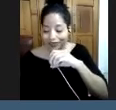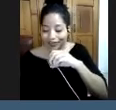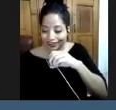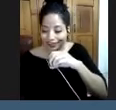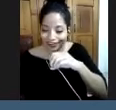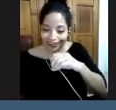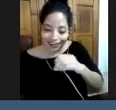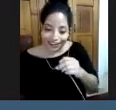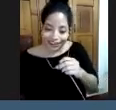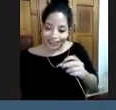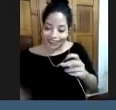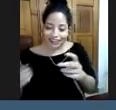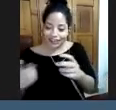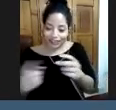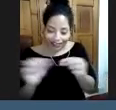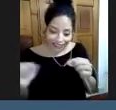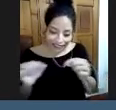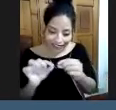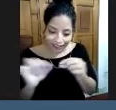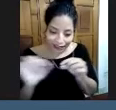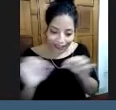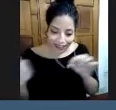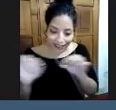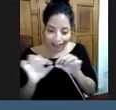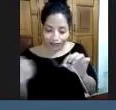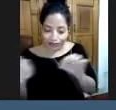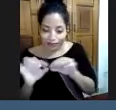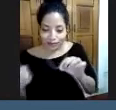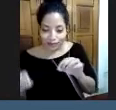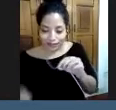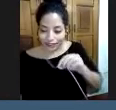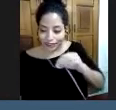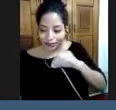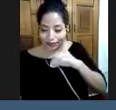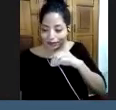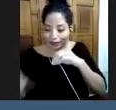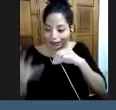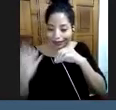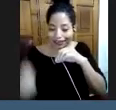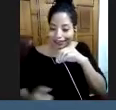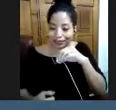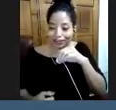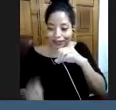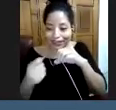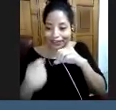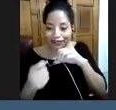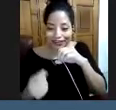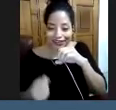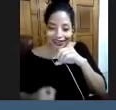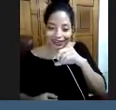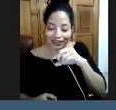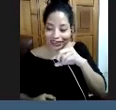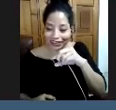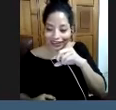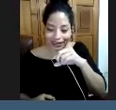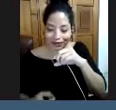Lo siento. Creo que el tema de que hay ahí un breve espacio de tiempo, pero Ixa, muchísimas gracias por seguir